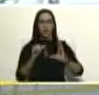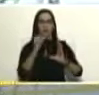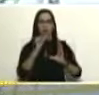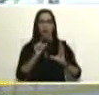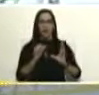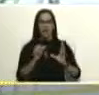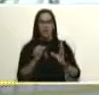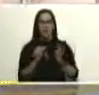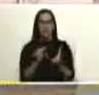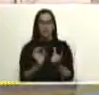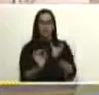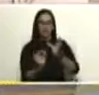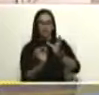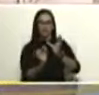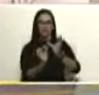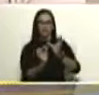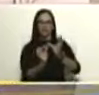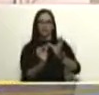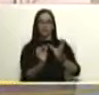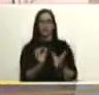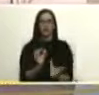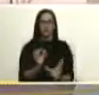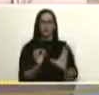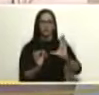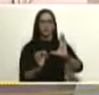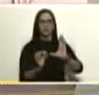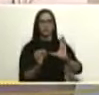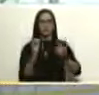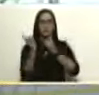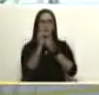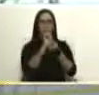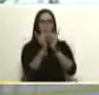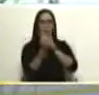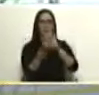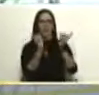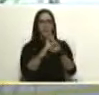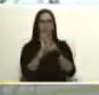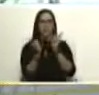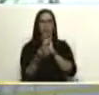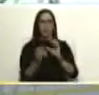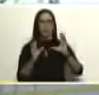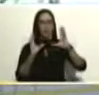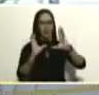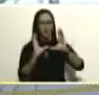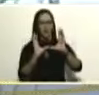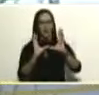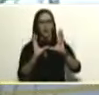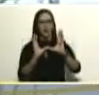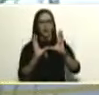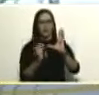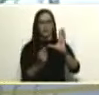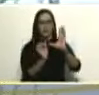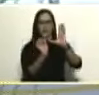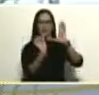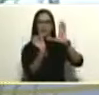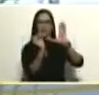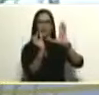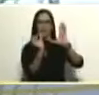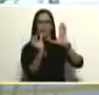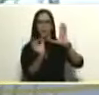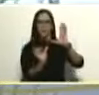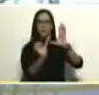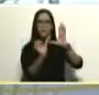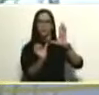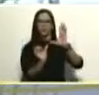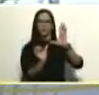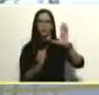Sí, es cuando tú sacas por ahí el balón se mueve también. No, tú pones el balón y pones la parte de donde le echas el aire